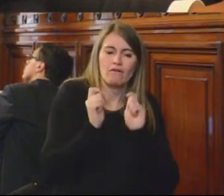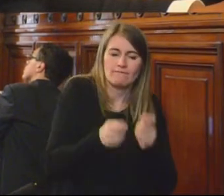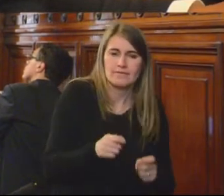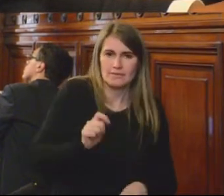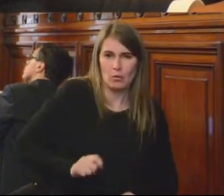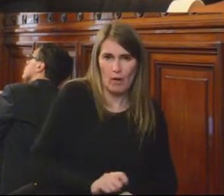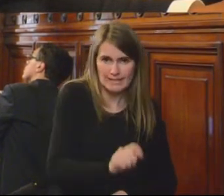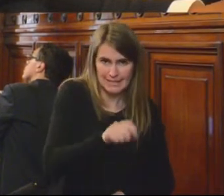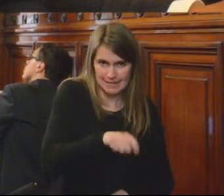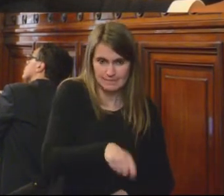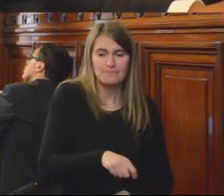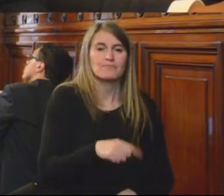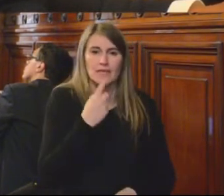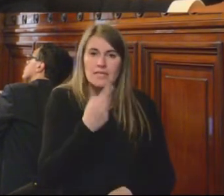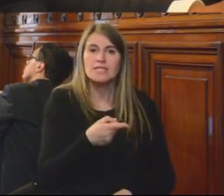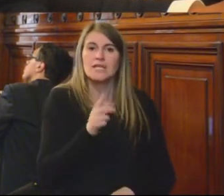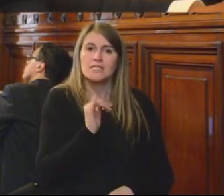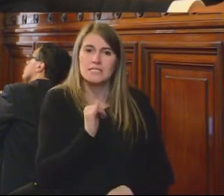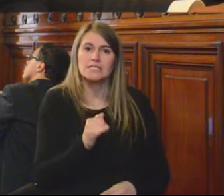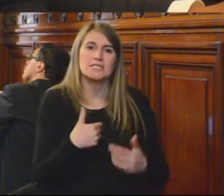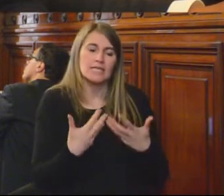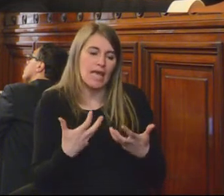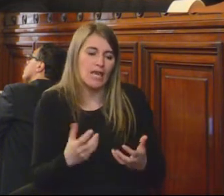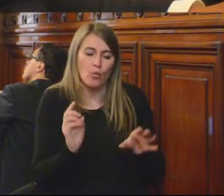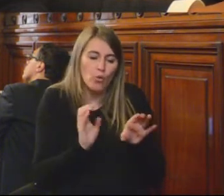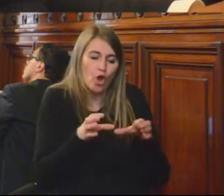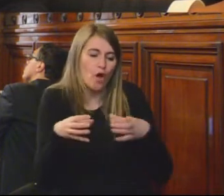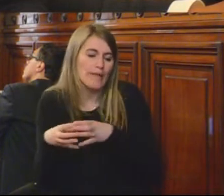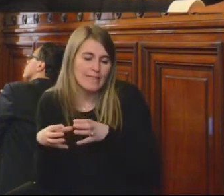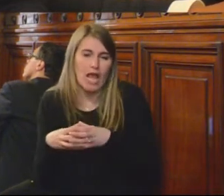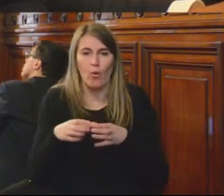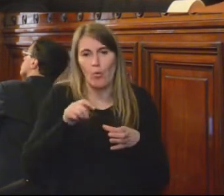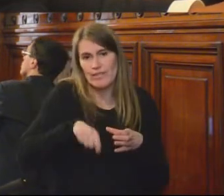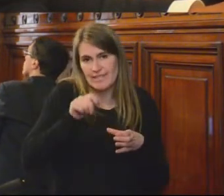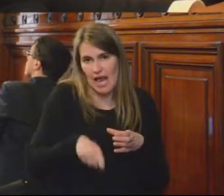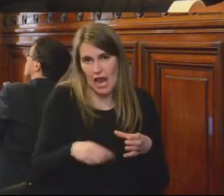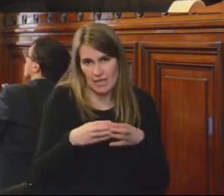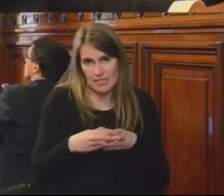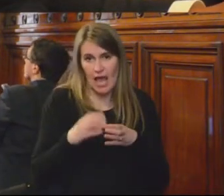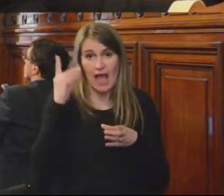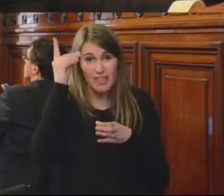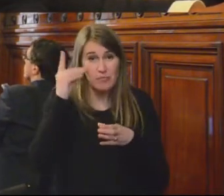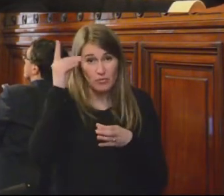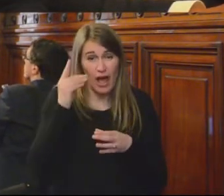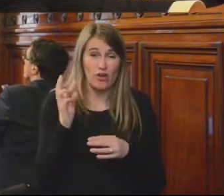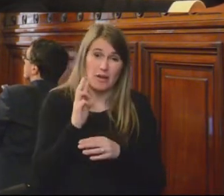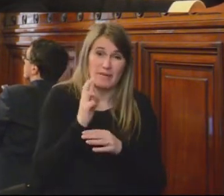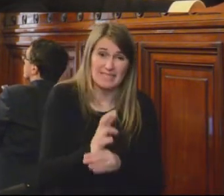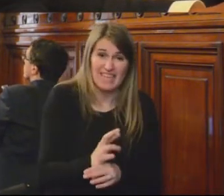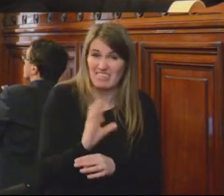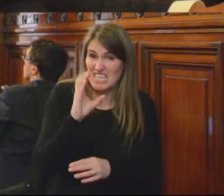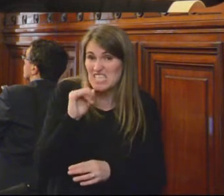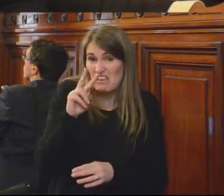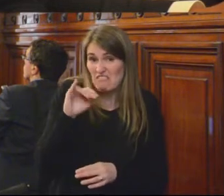procediéndose a la constitución y juramentación de un pretendido comité de postulaciones judiciales, integrado por diputados y representantes de sociedad civil, cuya